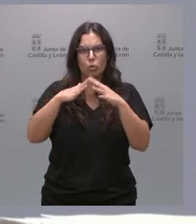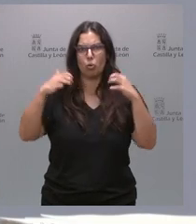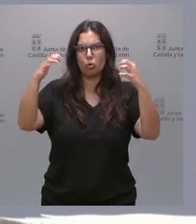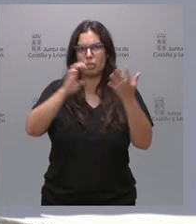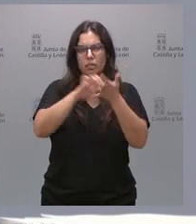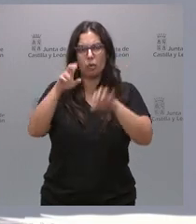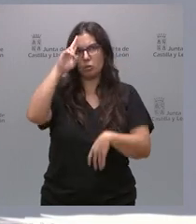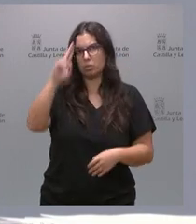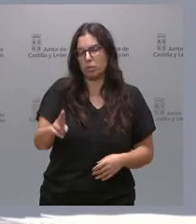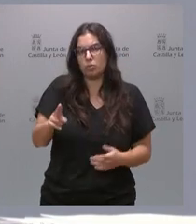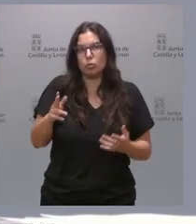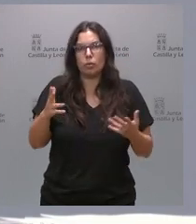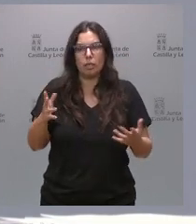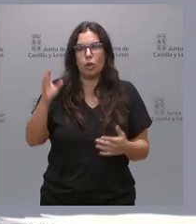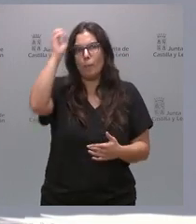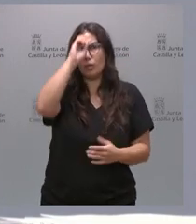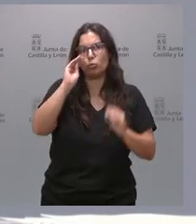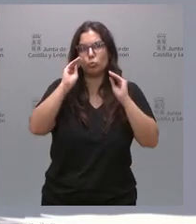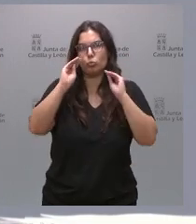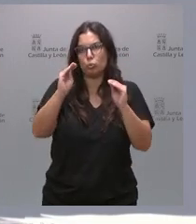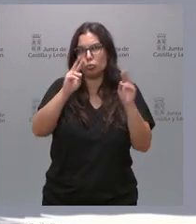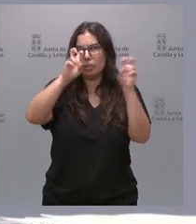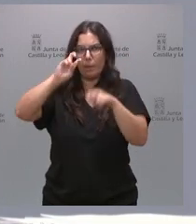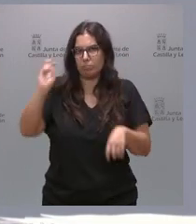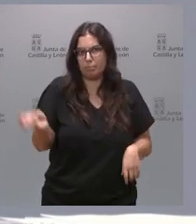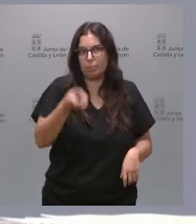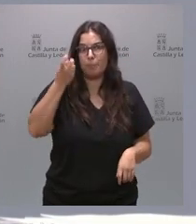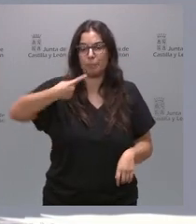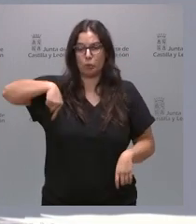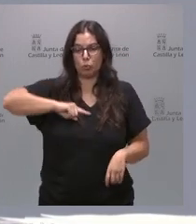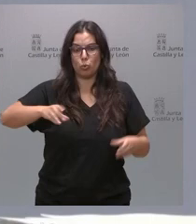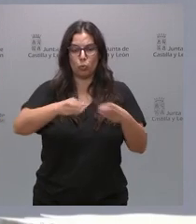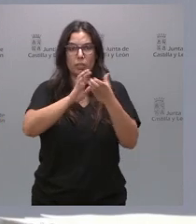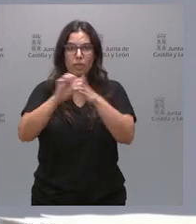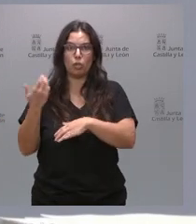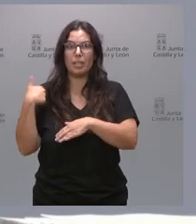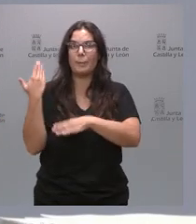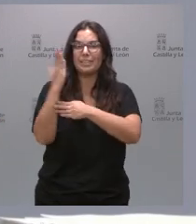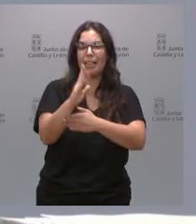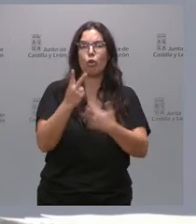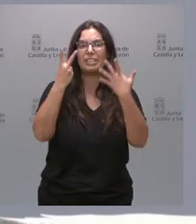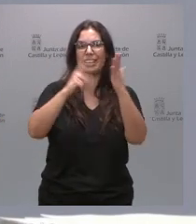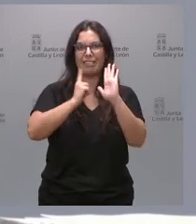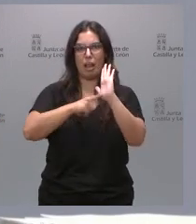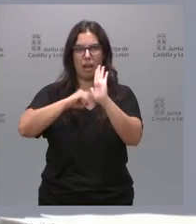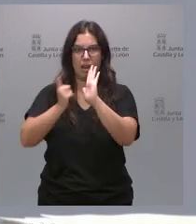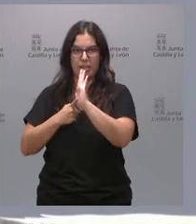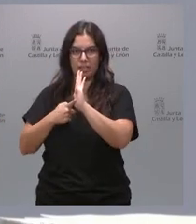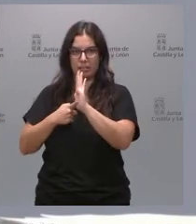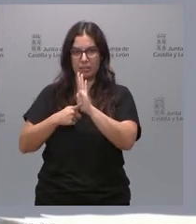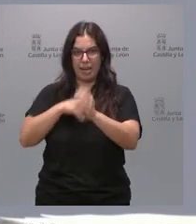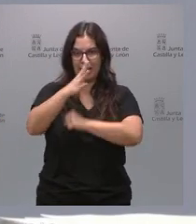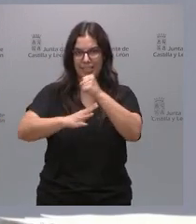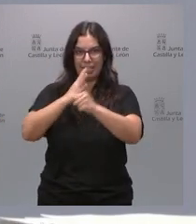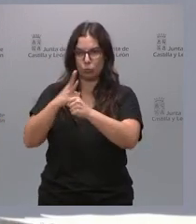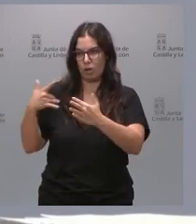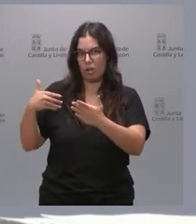Castilla y león y la posición que pueda tener sobre distintos asuntos la junta de Castellano ha presentado ya siete leyes en esta legislatura